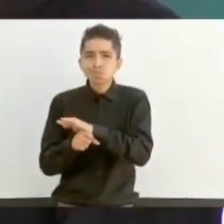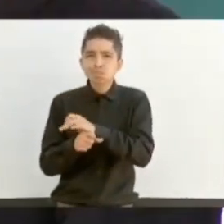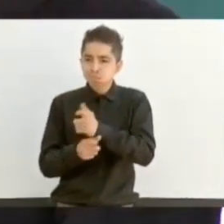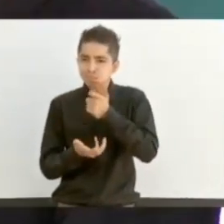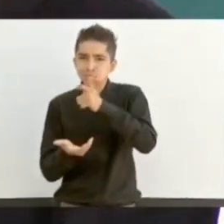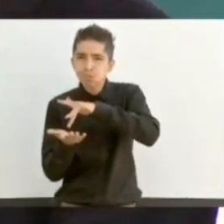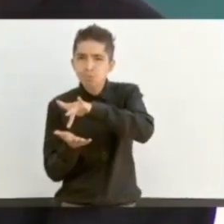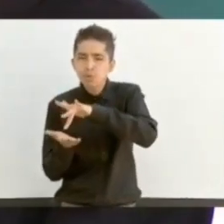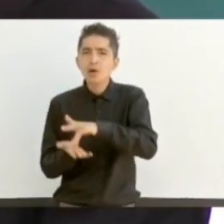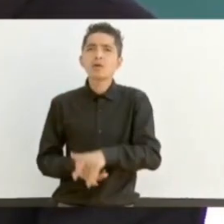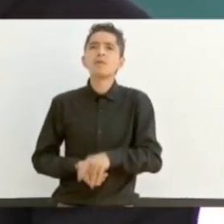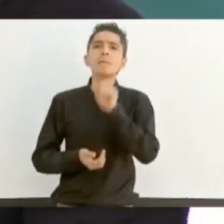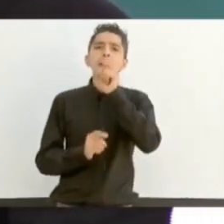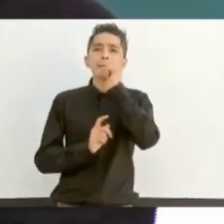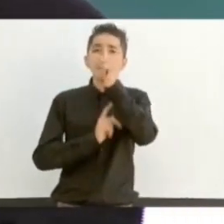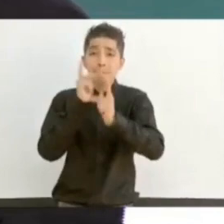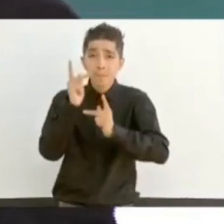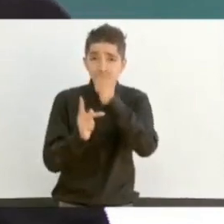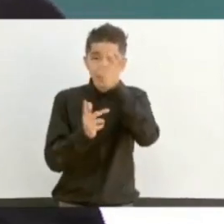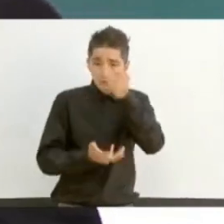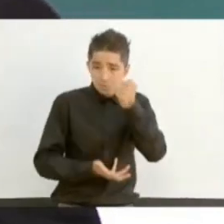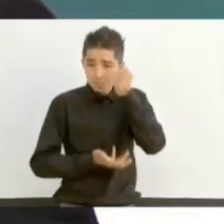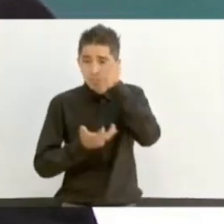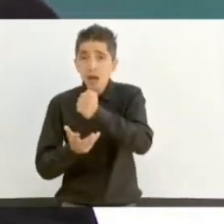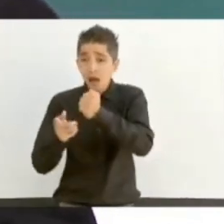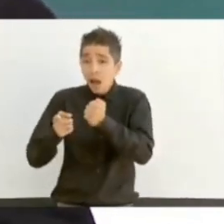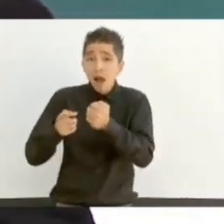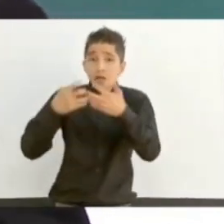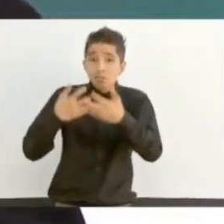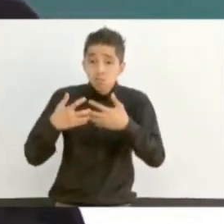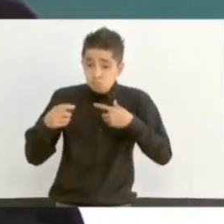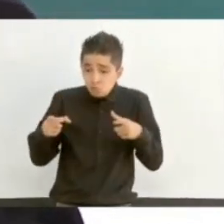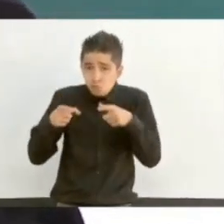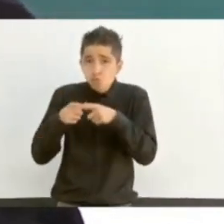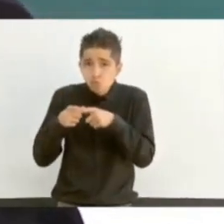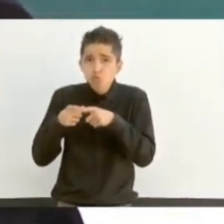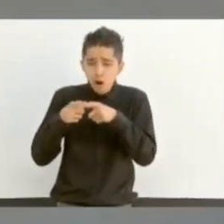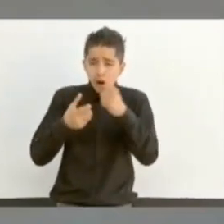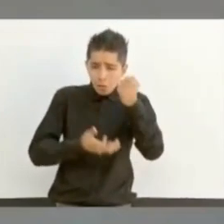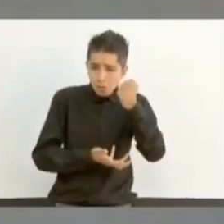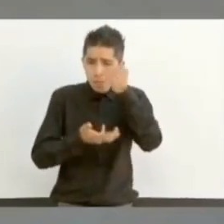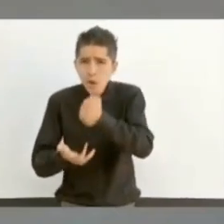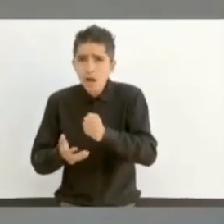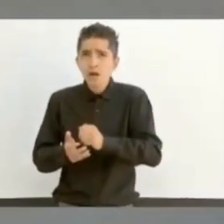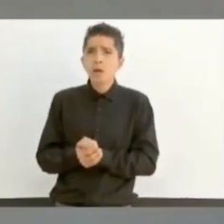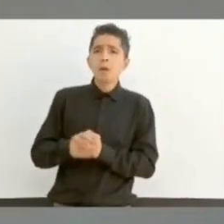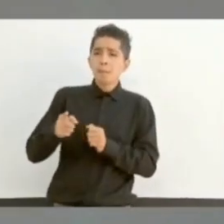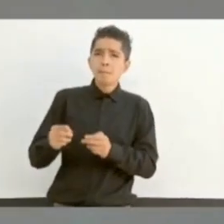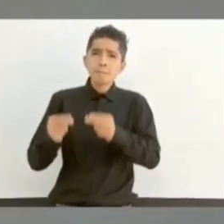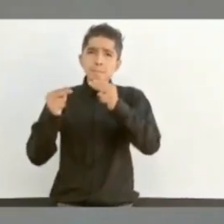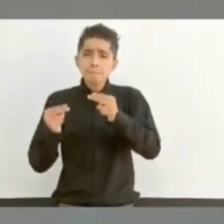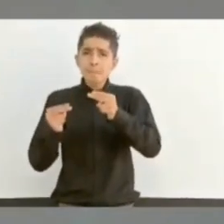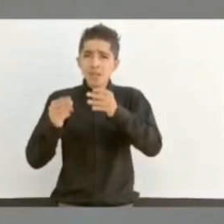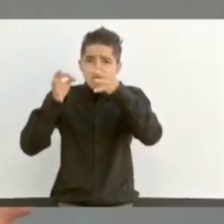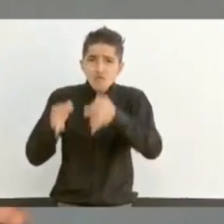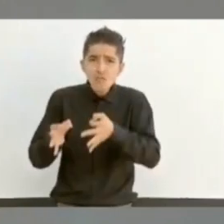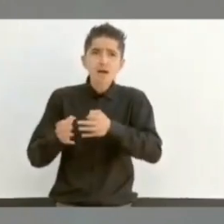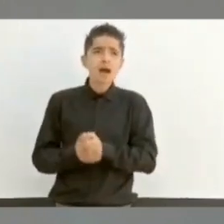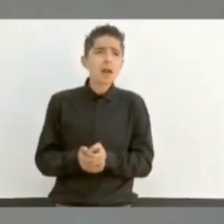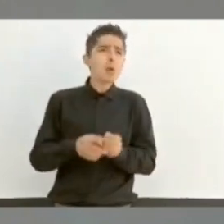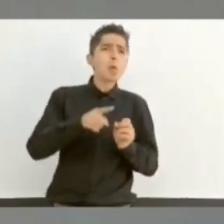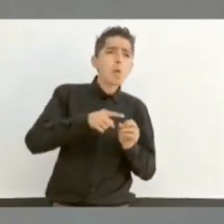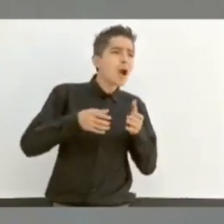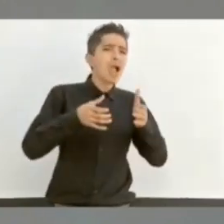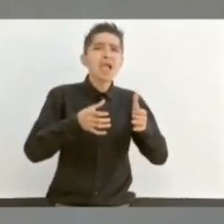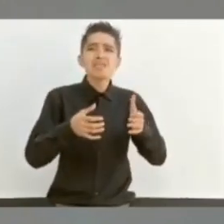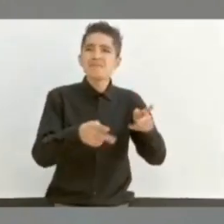créditos para las pequeñas empresas del sector formal, del sector informal, y todo